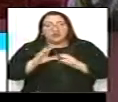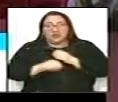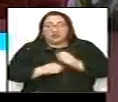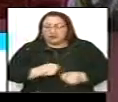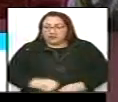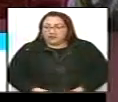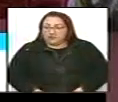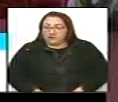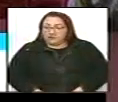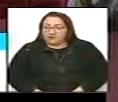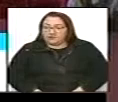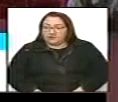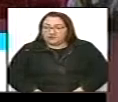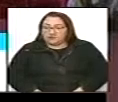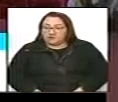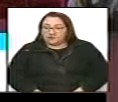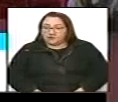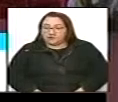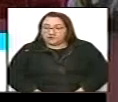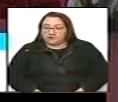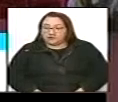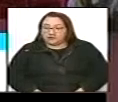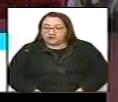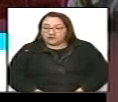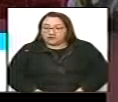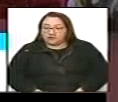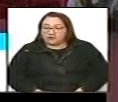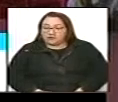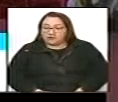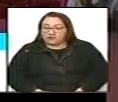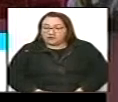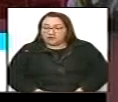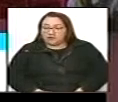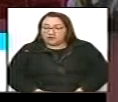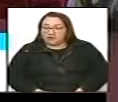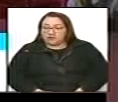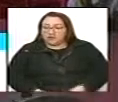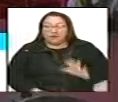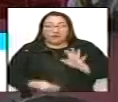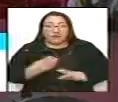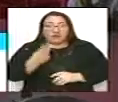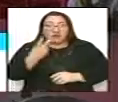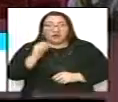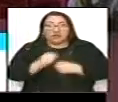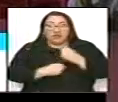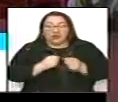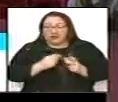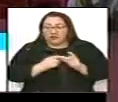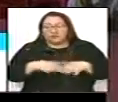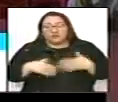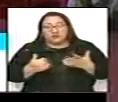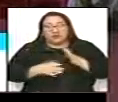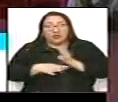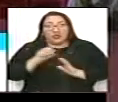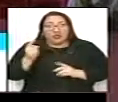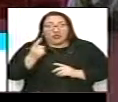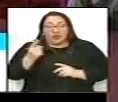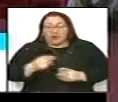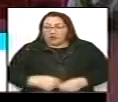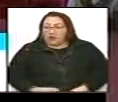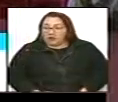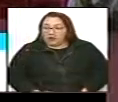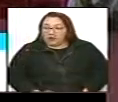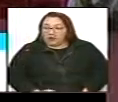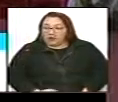Sumados, estamos hablando de penas que van entre los 14 y 20 años. Posible. Entonces, escoger solo uno de los